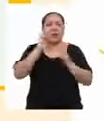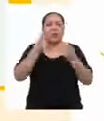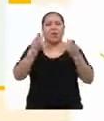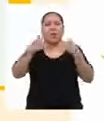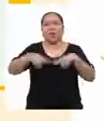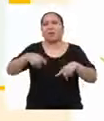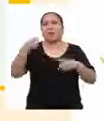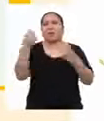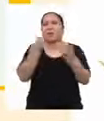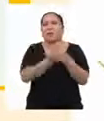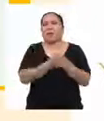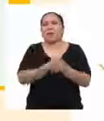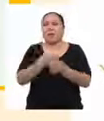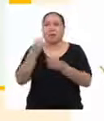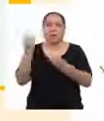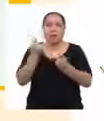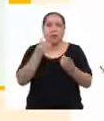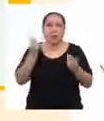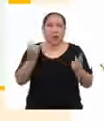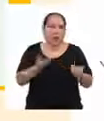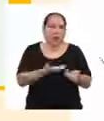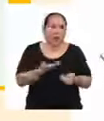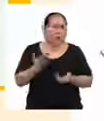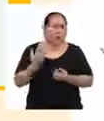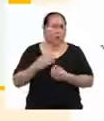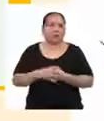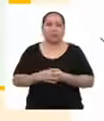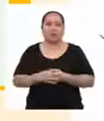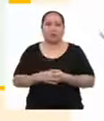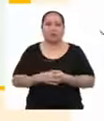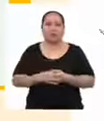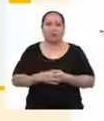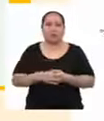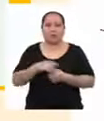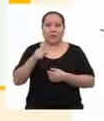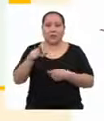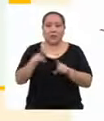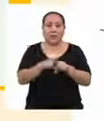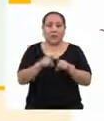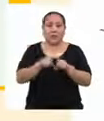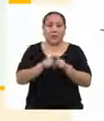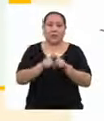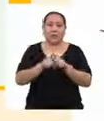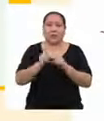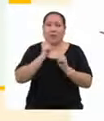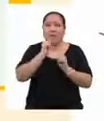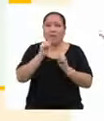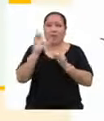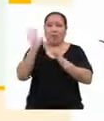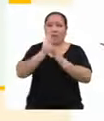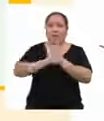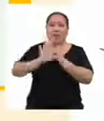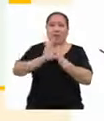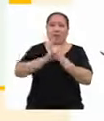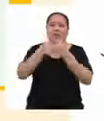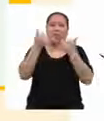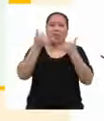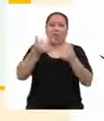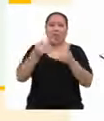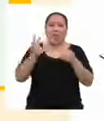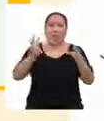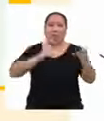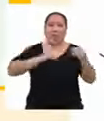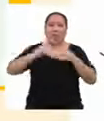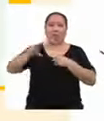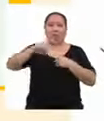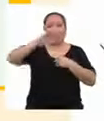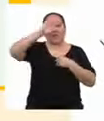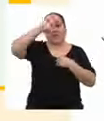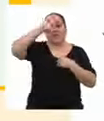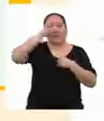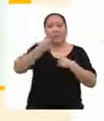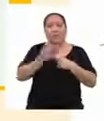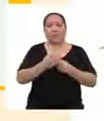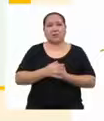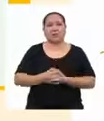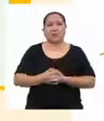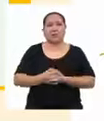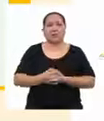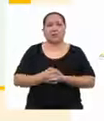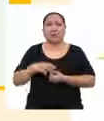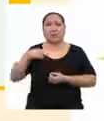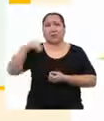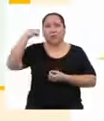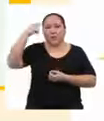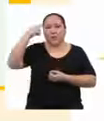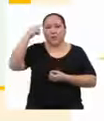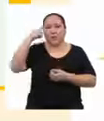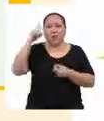accidentes por alta velocidad o imprudencia, además de la inseguridad y ahora el contagio del COVID-19. Y